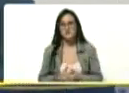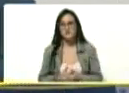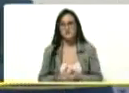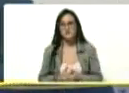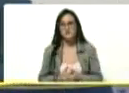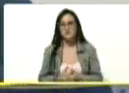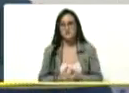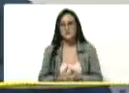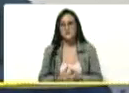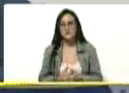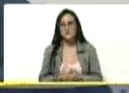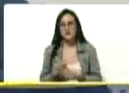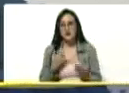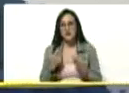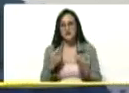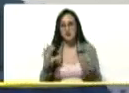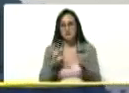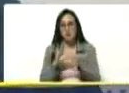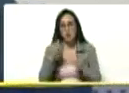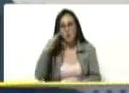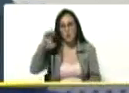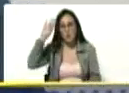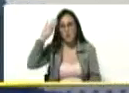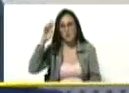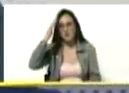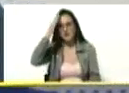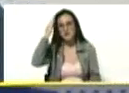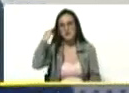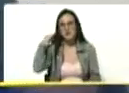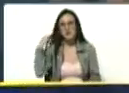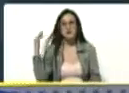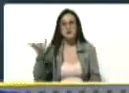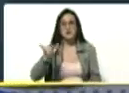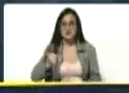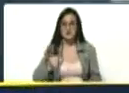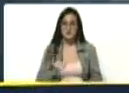se estrechan las relaciones con Cuba y